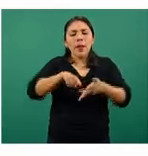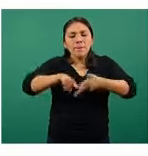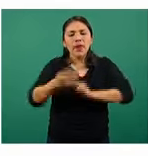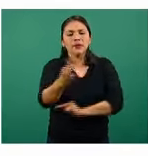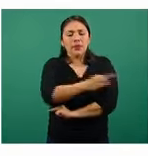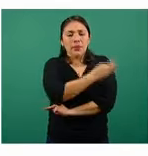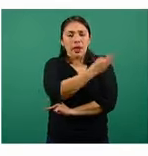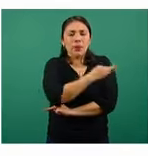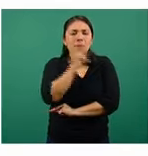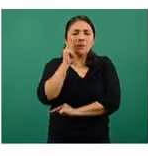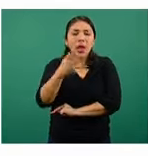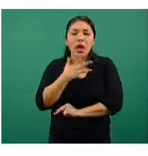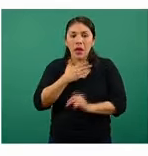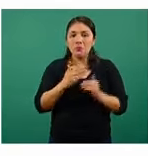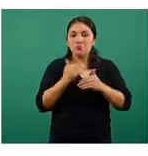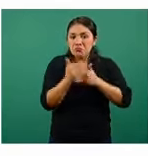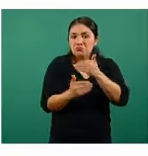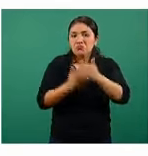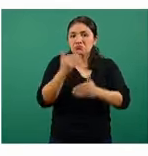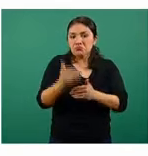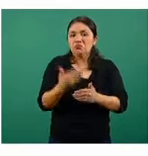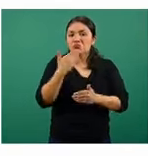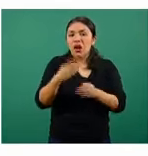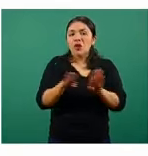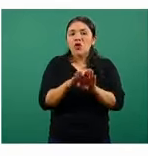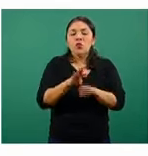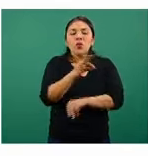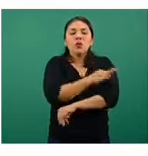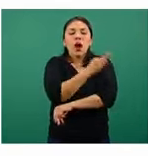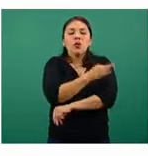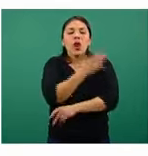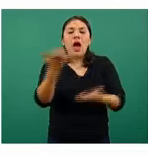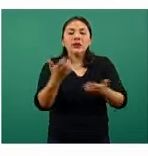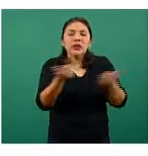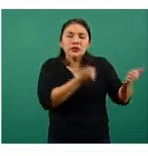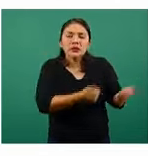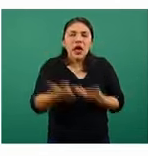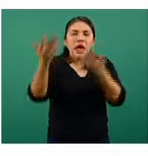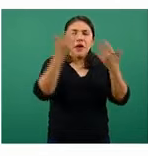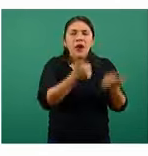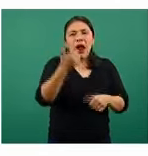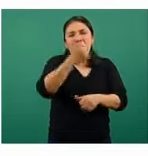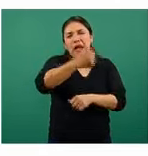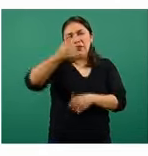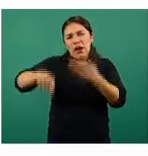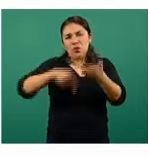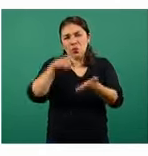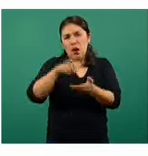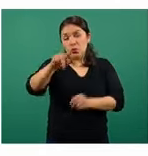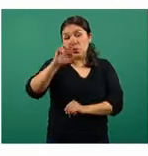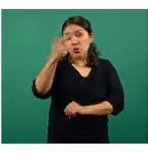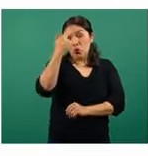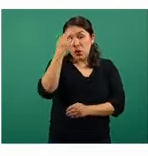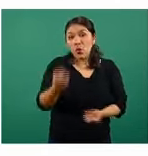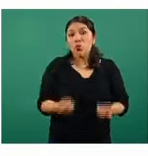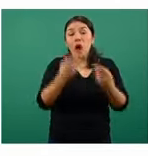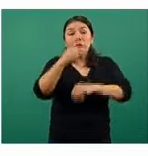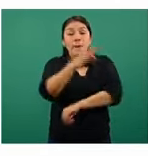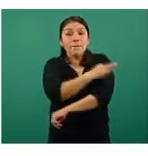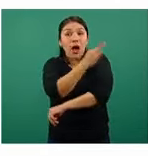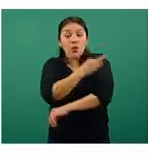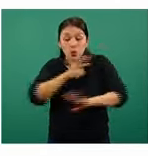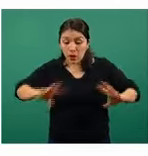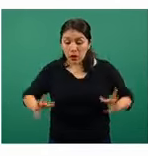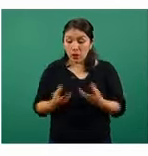y empezamos a ver un avance en función de las dosis que les fueron asignadas a cada una de ellas. Recordemos que las dosis totales que en